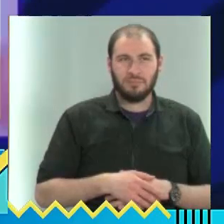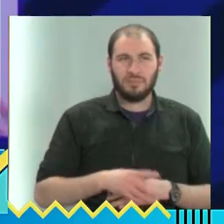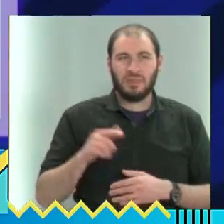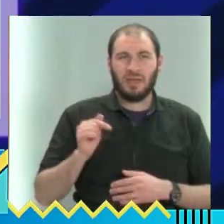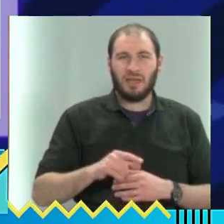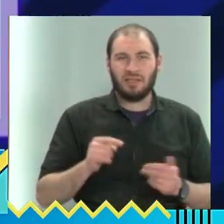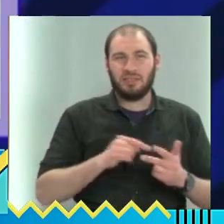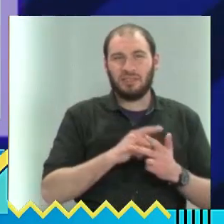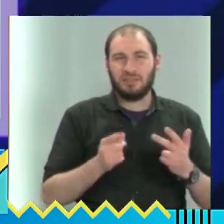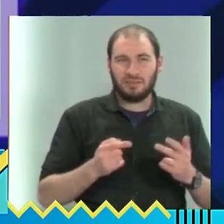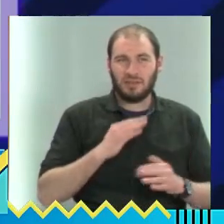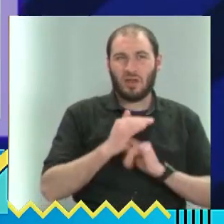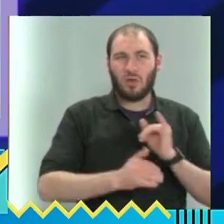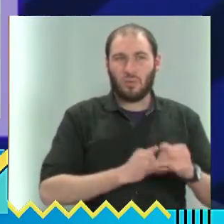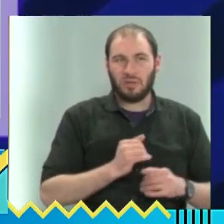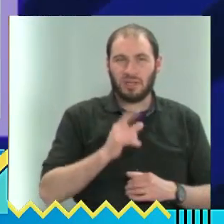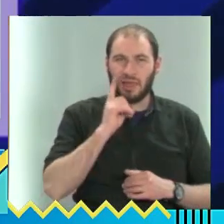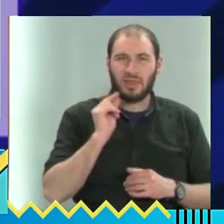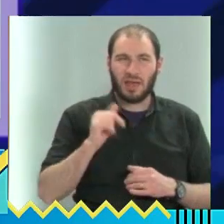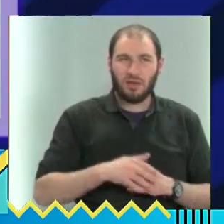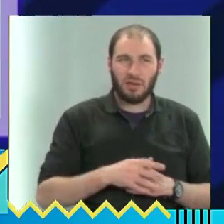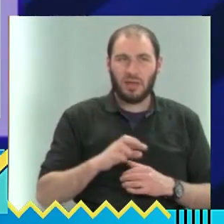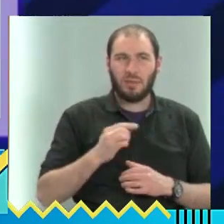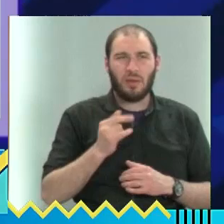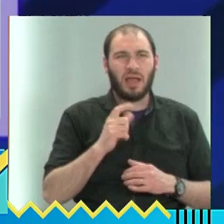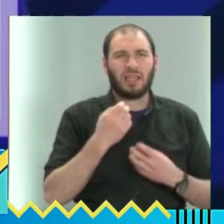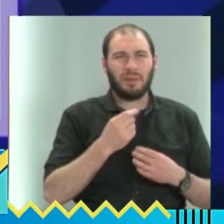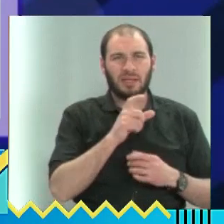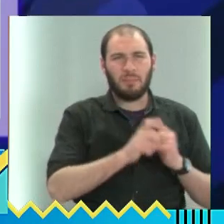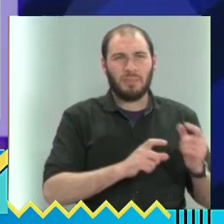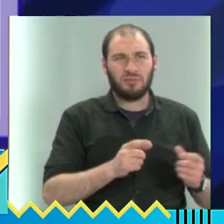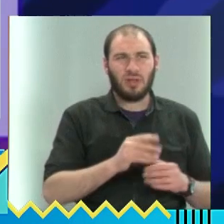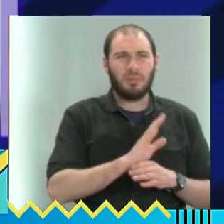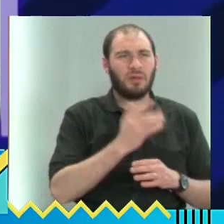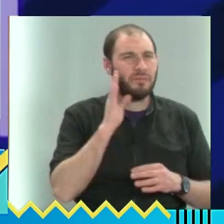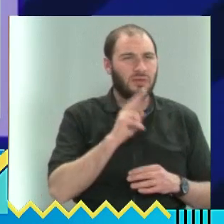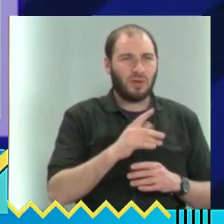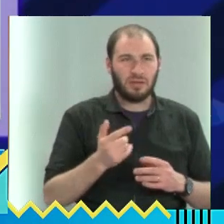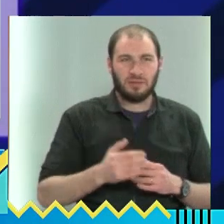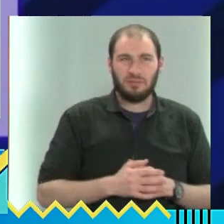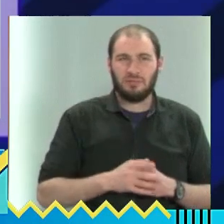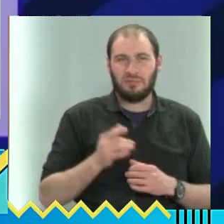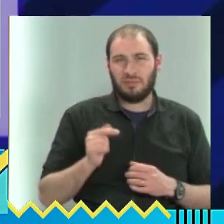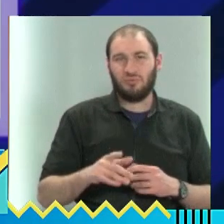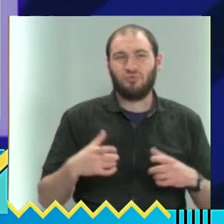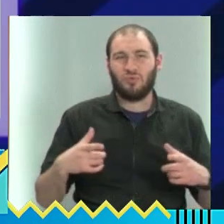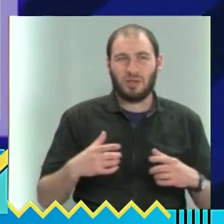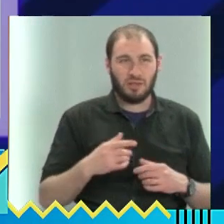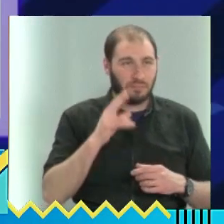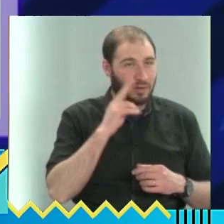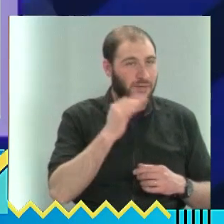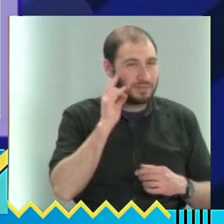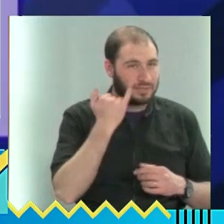Estas fueron las 3 recomendaciones del día. Paula, ¿qué pasa si las personas todavía no ven las películas? Y la verdad que están de suerte. Y si ya